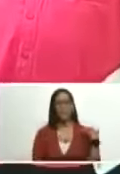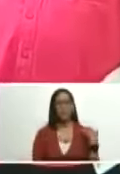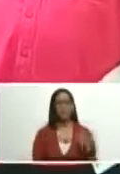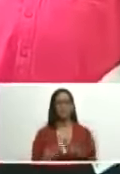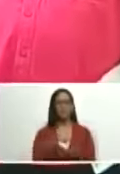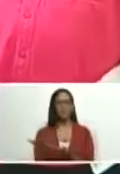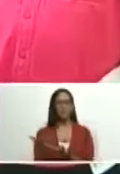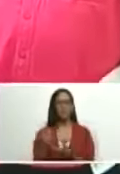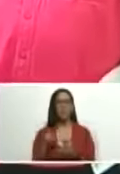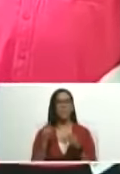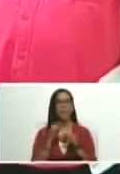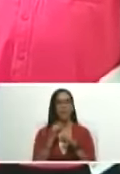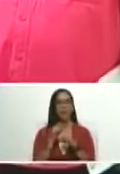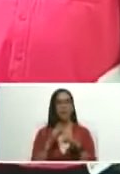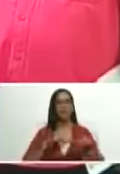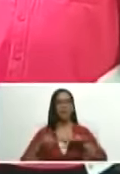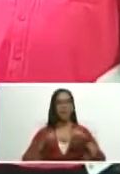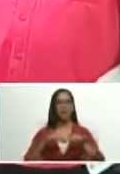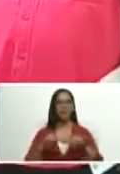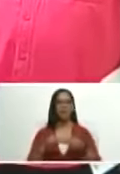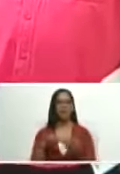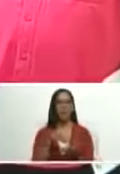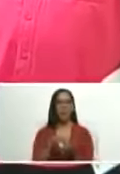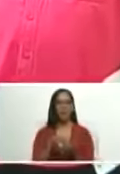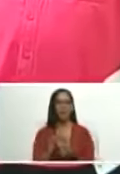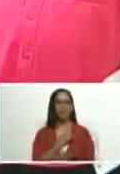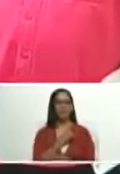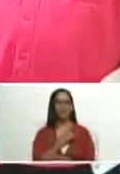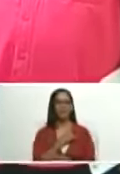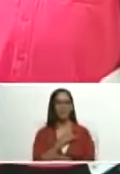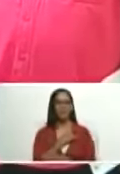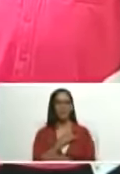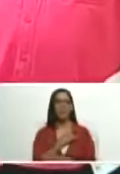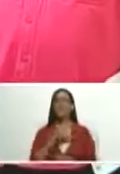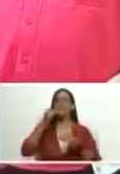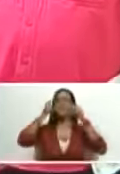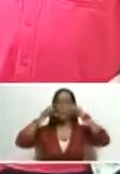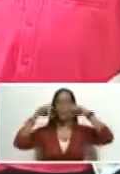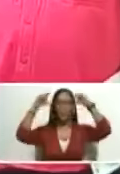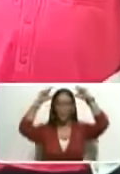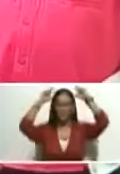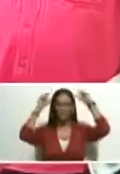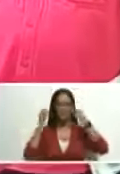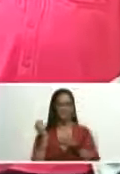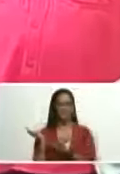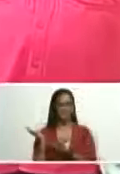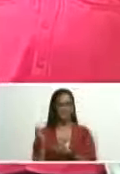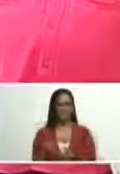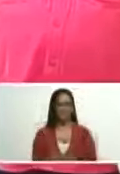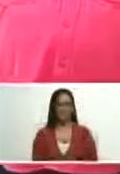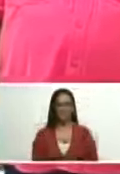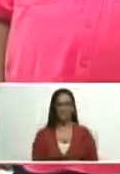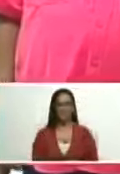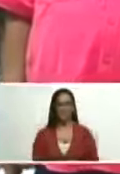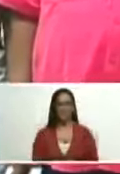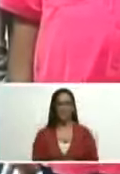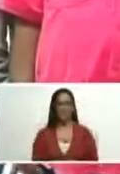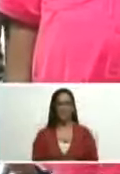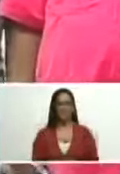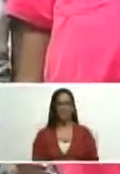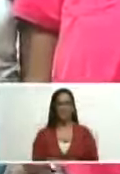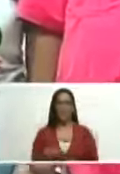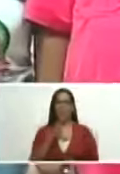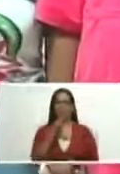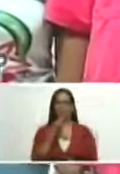al director del Núcleo Valera de la Universidad, Simón Rodríguez. Sí, buenas